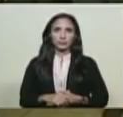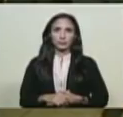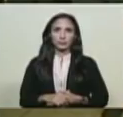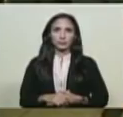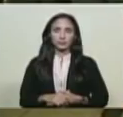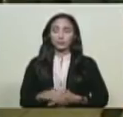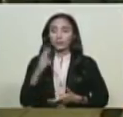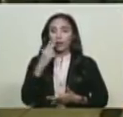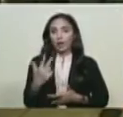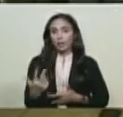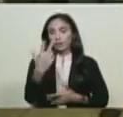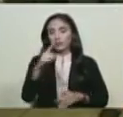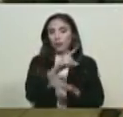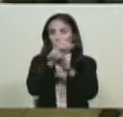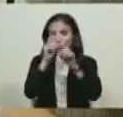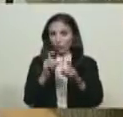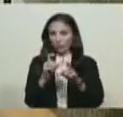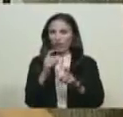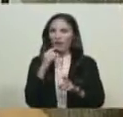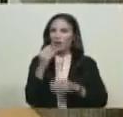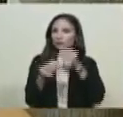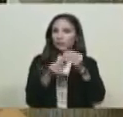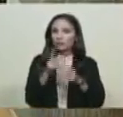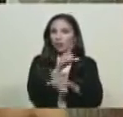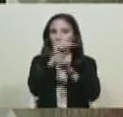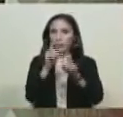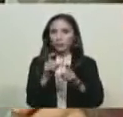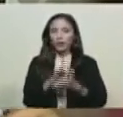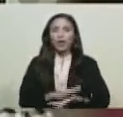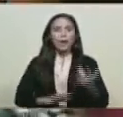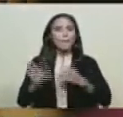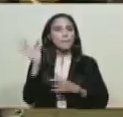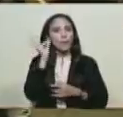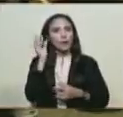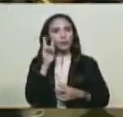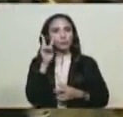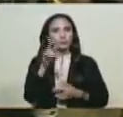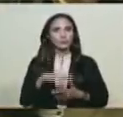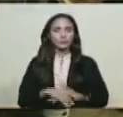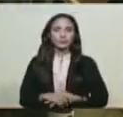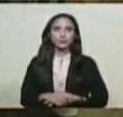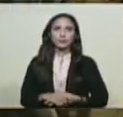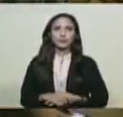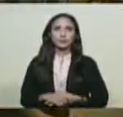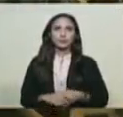La tercera pregunta, presidente, la formula Esther Yanes por Telesur.